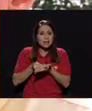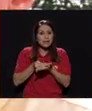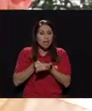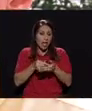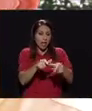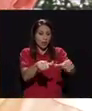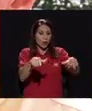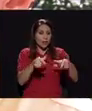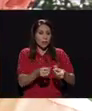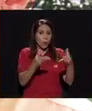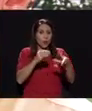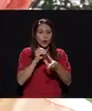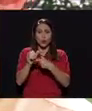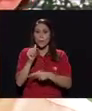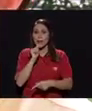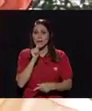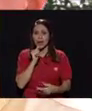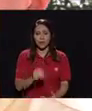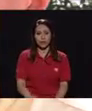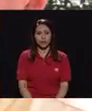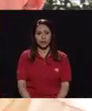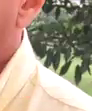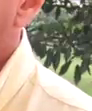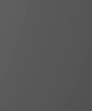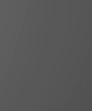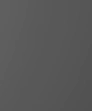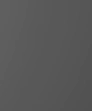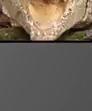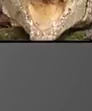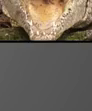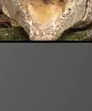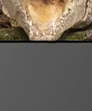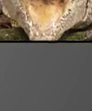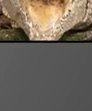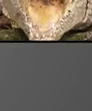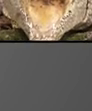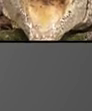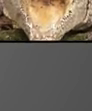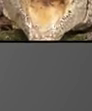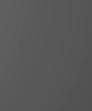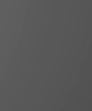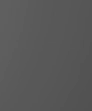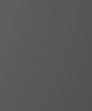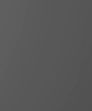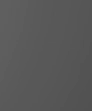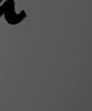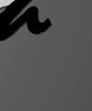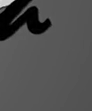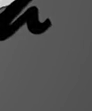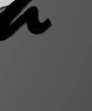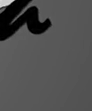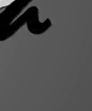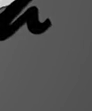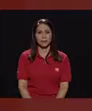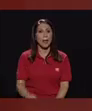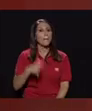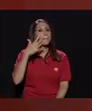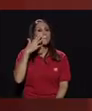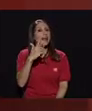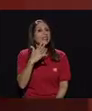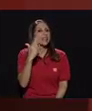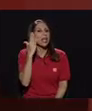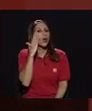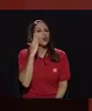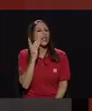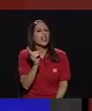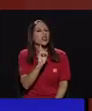tipos de humedales en el país, dentro de terrenos públicos y de terrenos privados. Parece